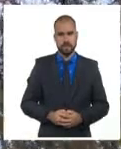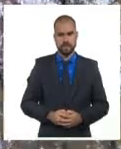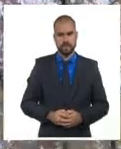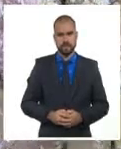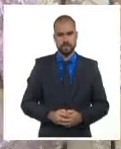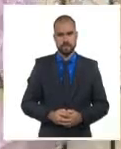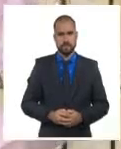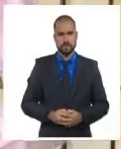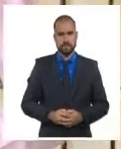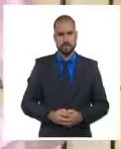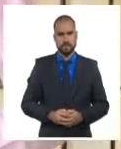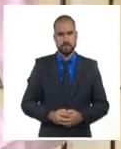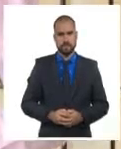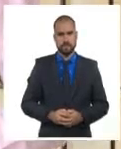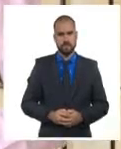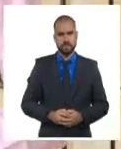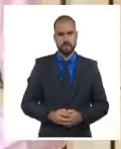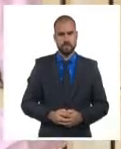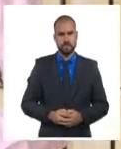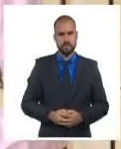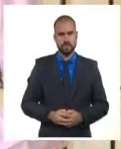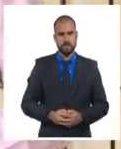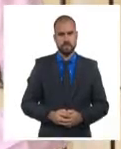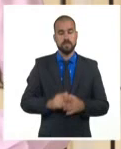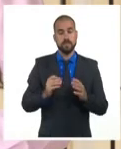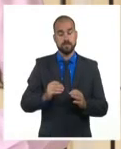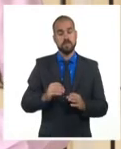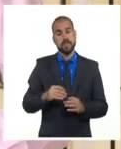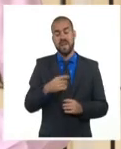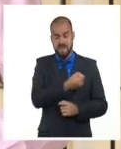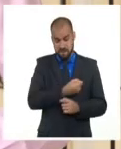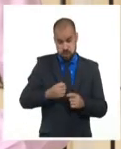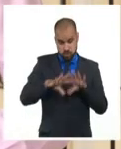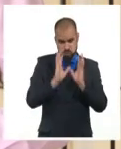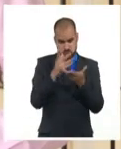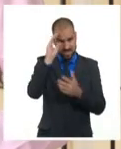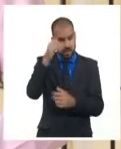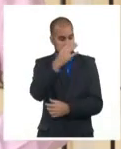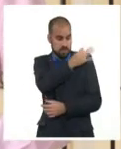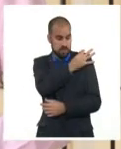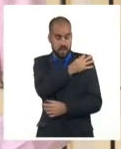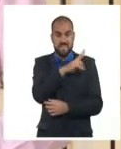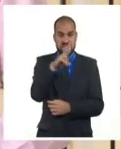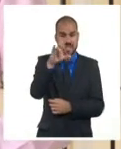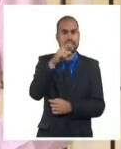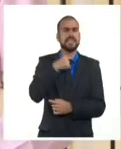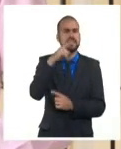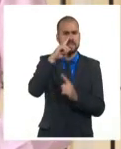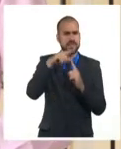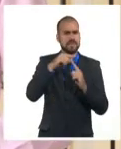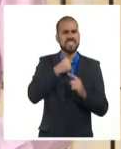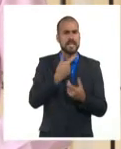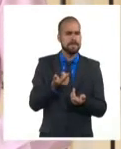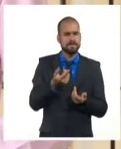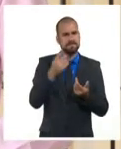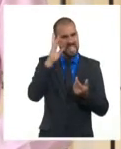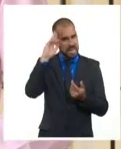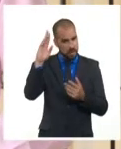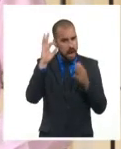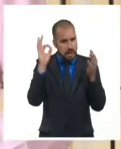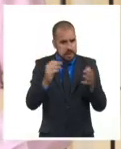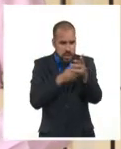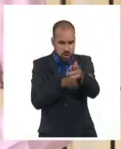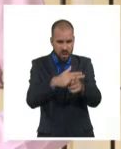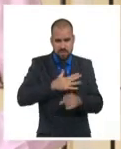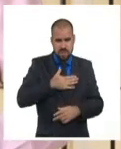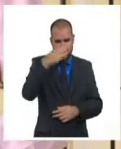Pero a pesar de los esfuerzos, la figura del mayor general Vicente García González no ocupa el lugar que merece en la historia